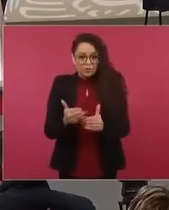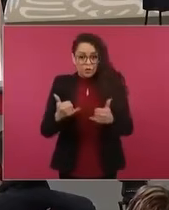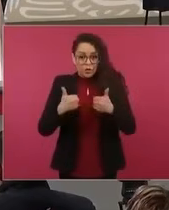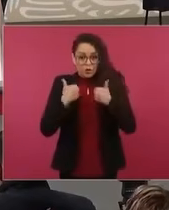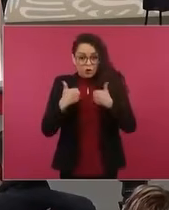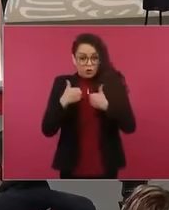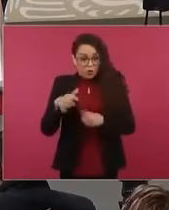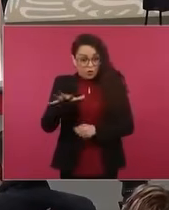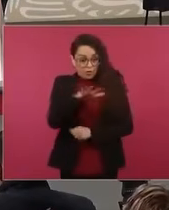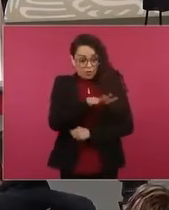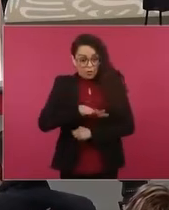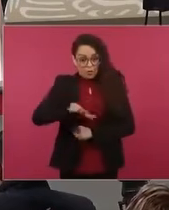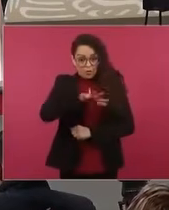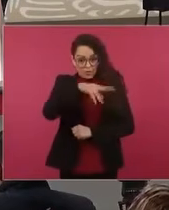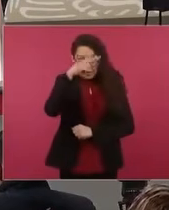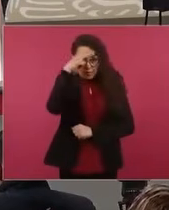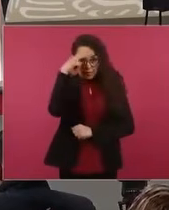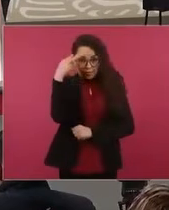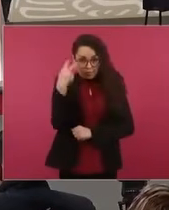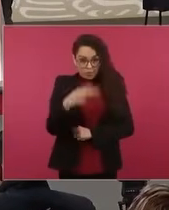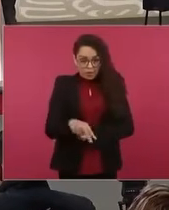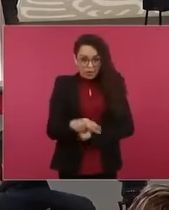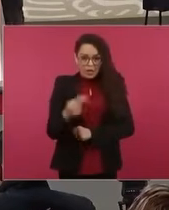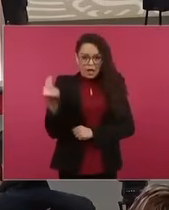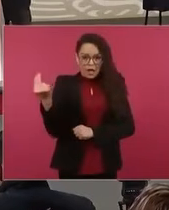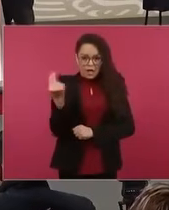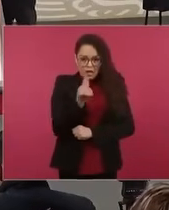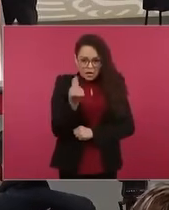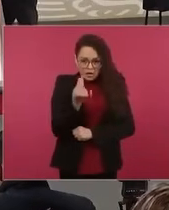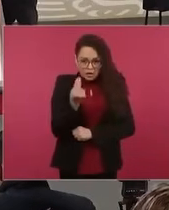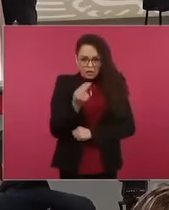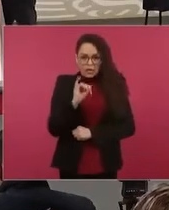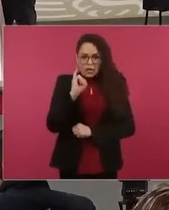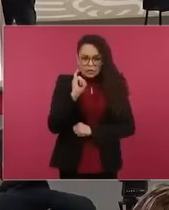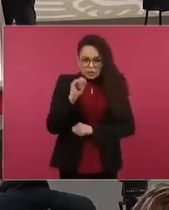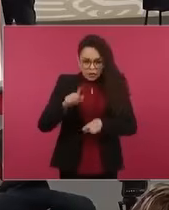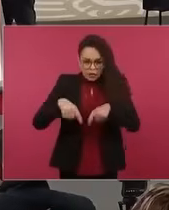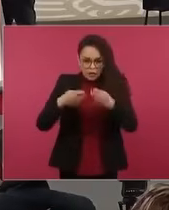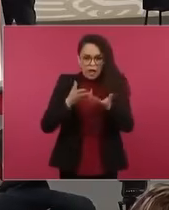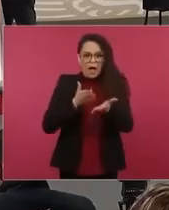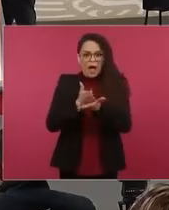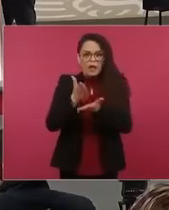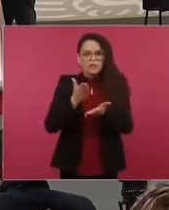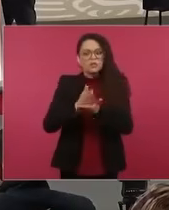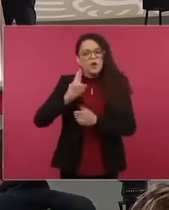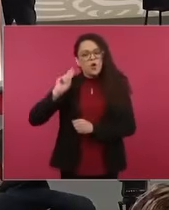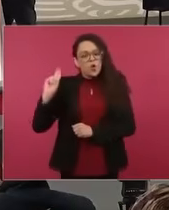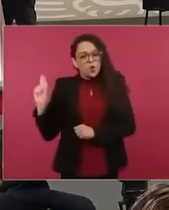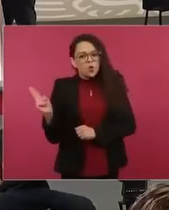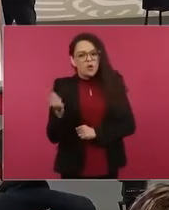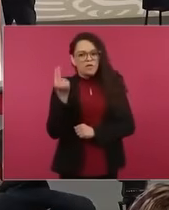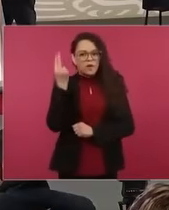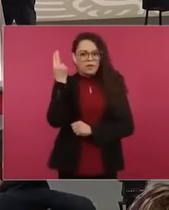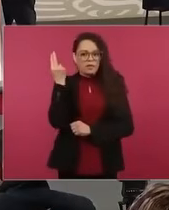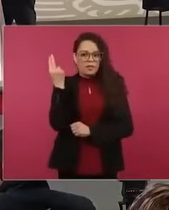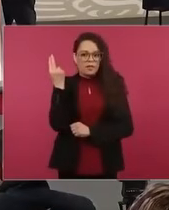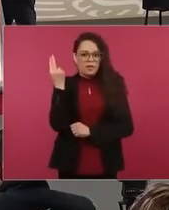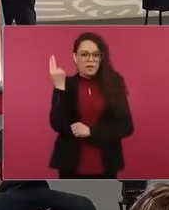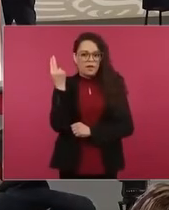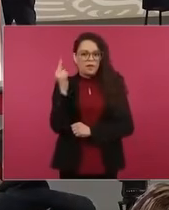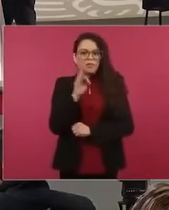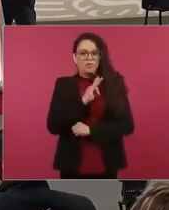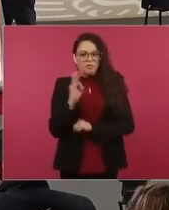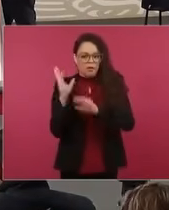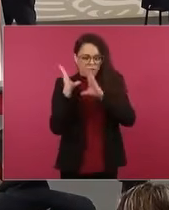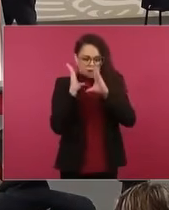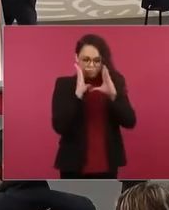una cadena de noticias en Estados Unidos, en donde anuncia básicamente pues esto que hemos visto en distintas declaraciones, que van a hacer esta coalición